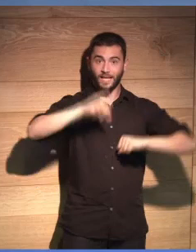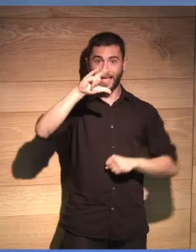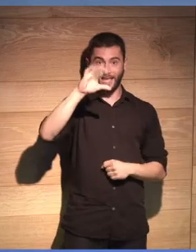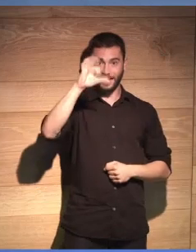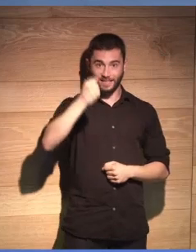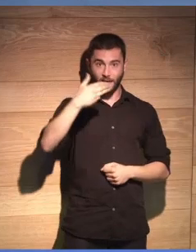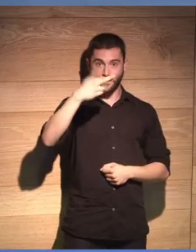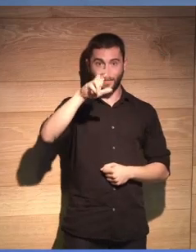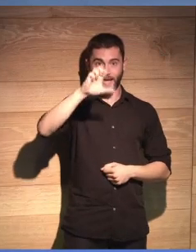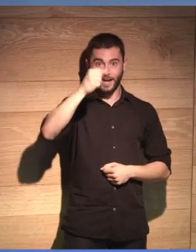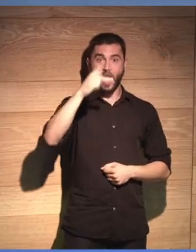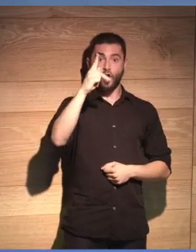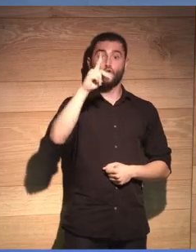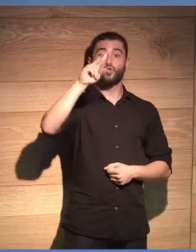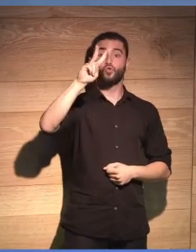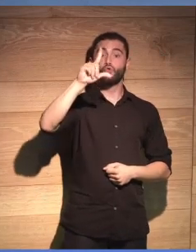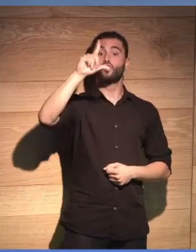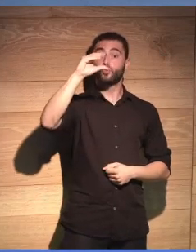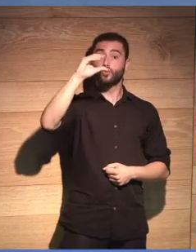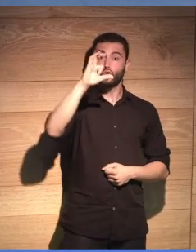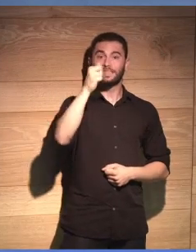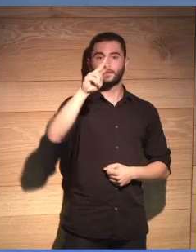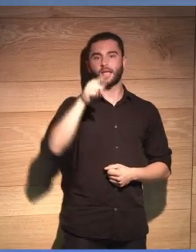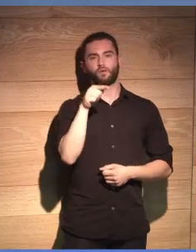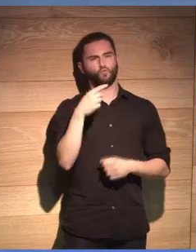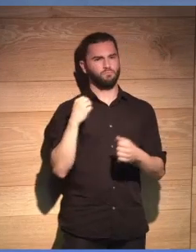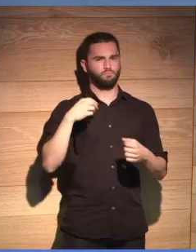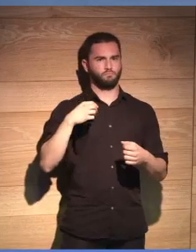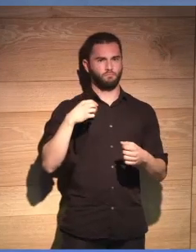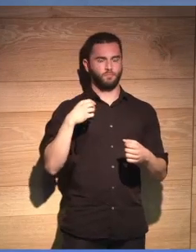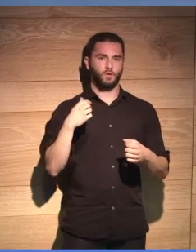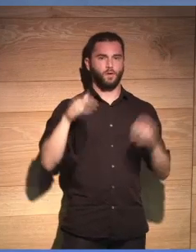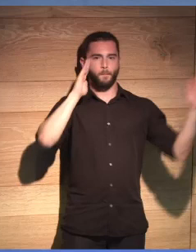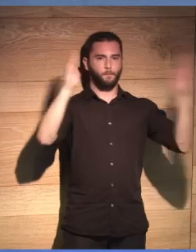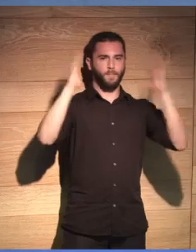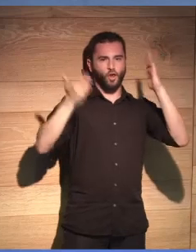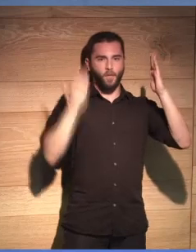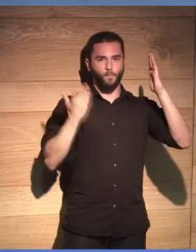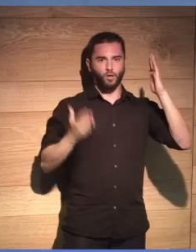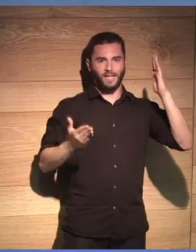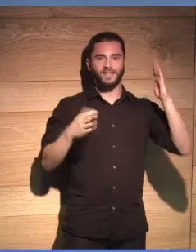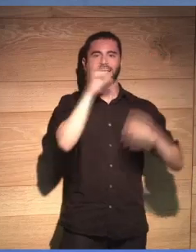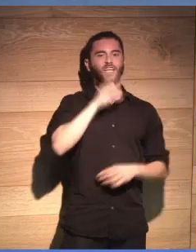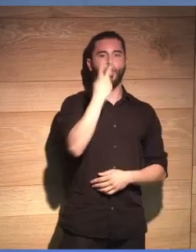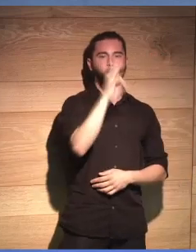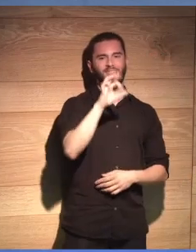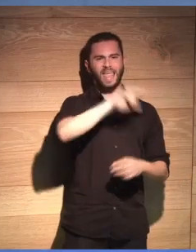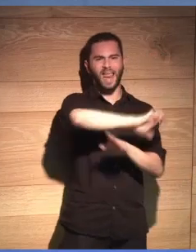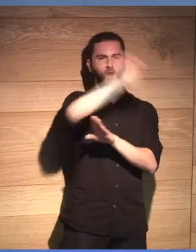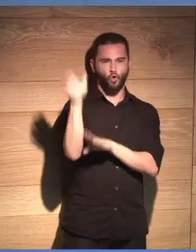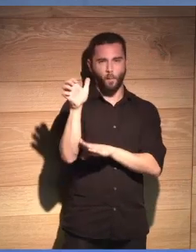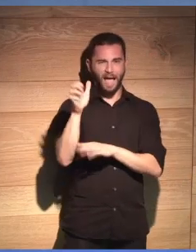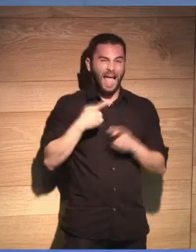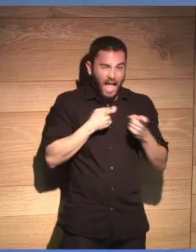Ilsa Barea Kulchar abarca un periodo muy importante de la Europa del siglo XX. La época de entreguerras, con